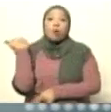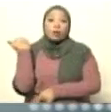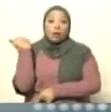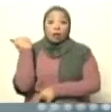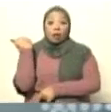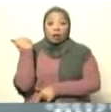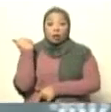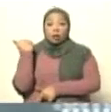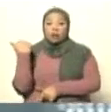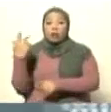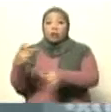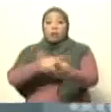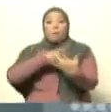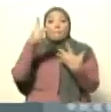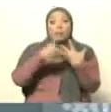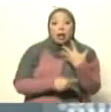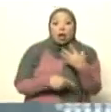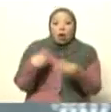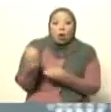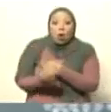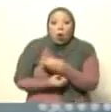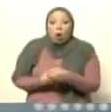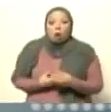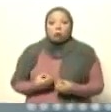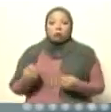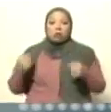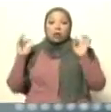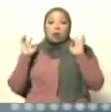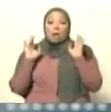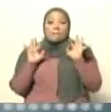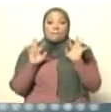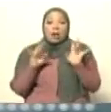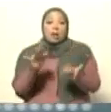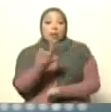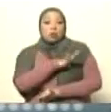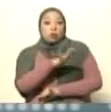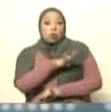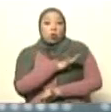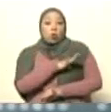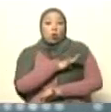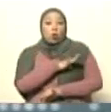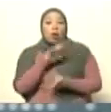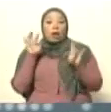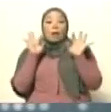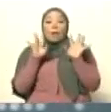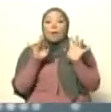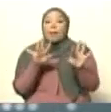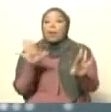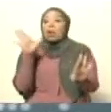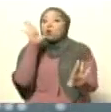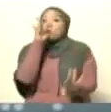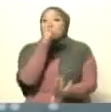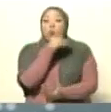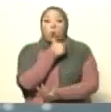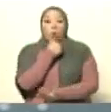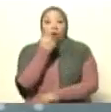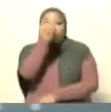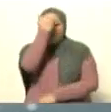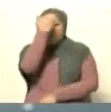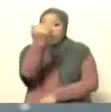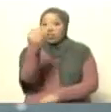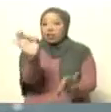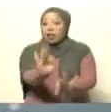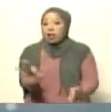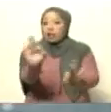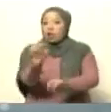en lugares estratégicos por donde iba a pasar la marcha de ellos, donde no había al frente de esa marcha ni un